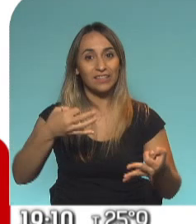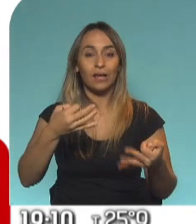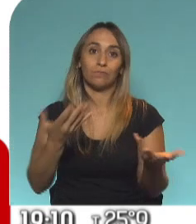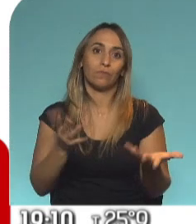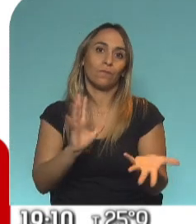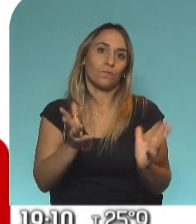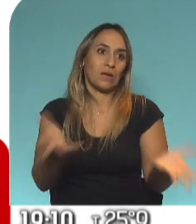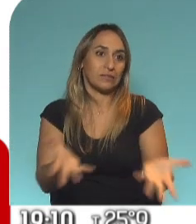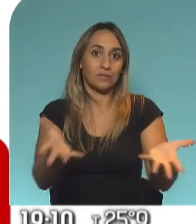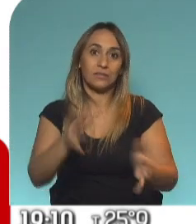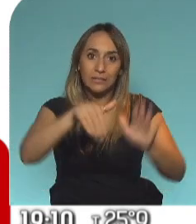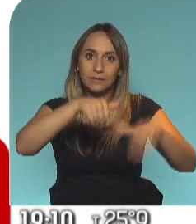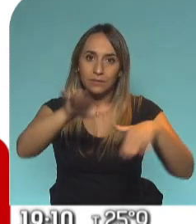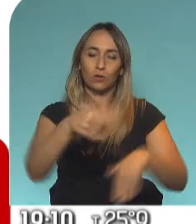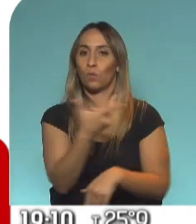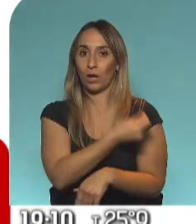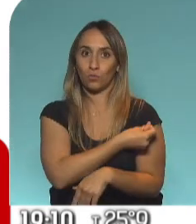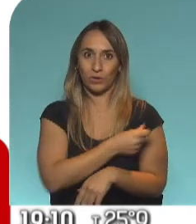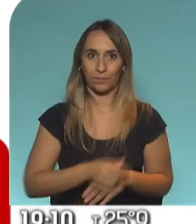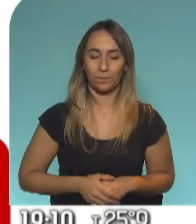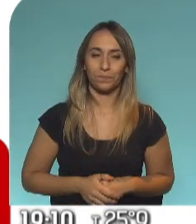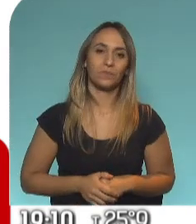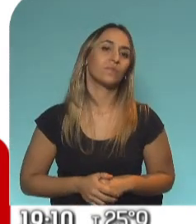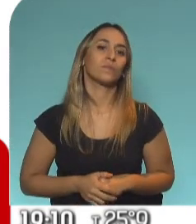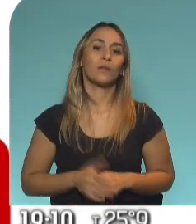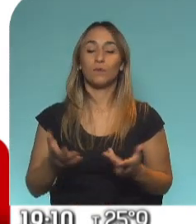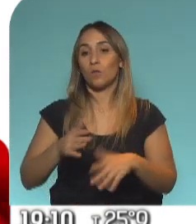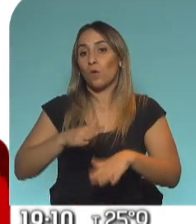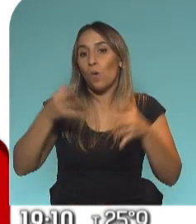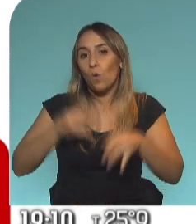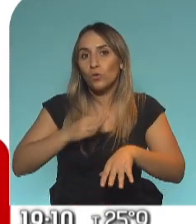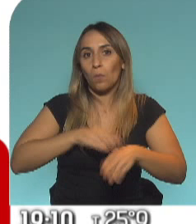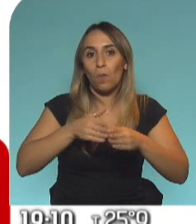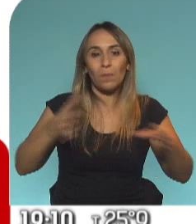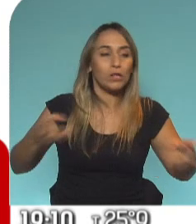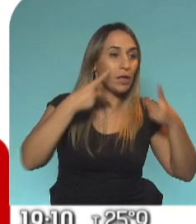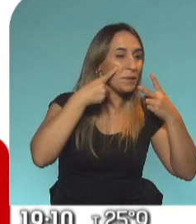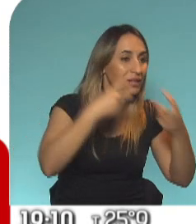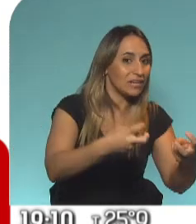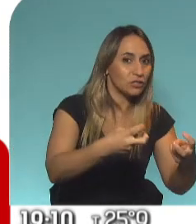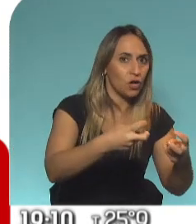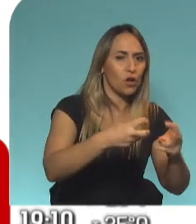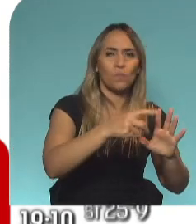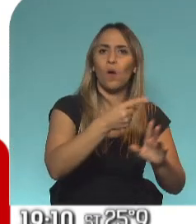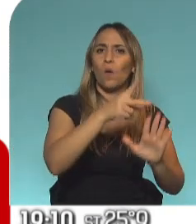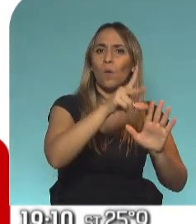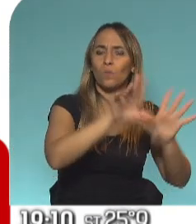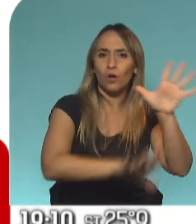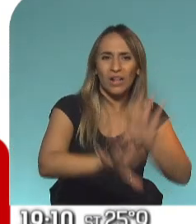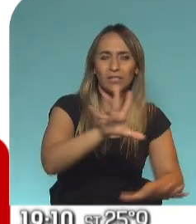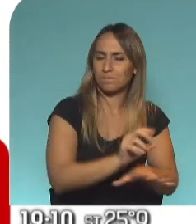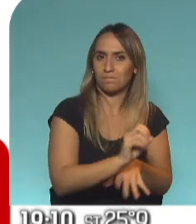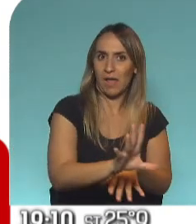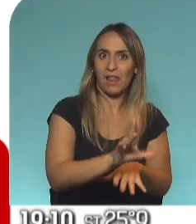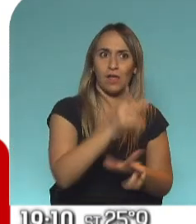que poner en contexto que esta declaración se produjo en el marco de la investigación por las irregularidades detectadas